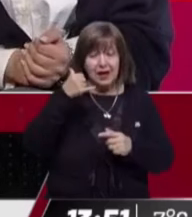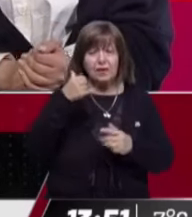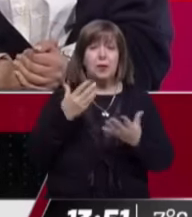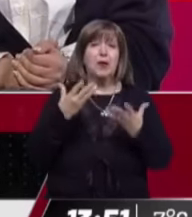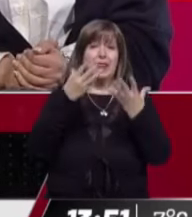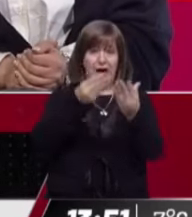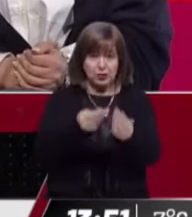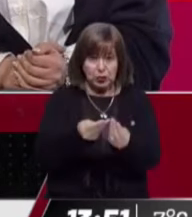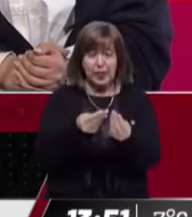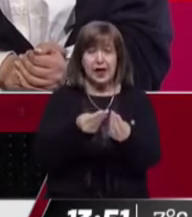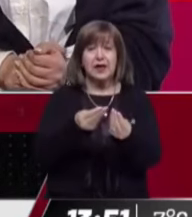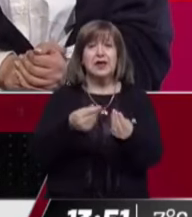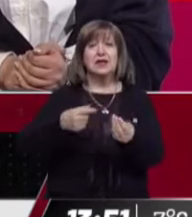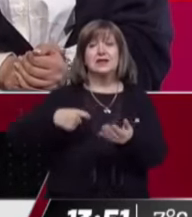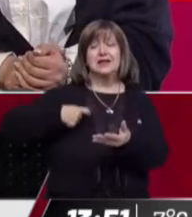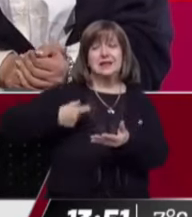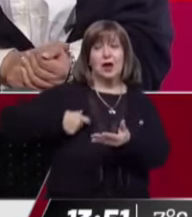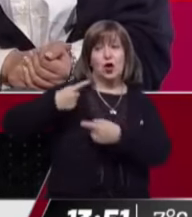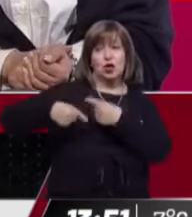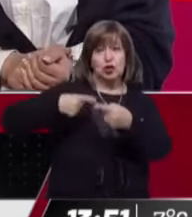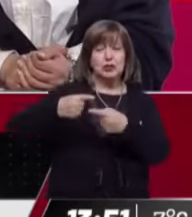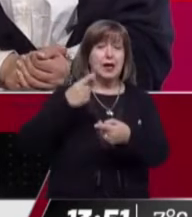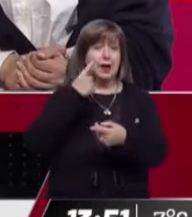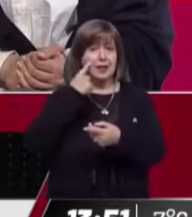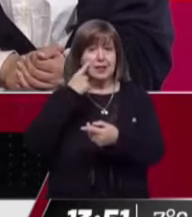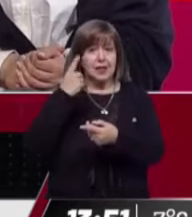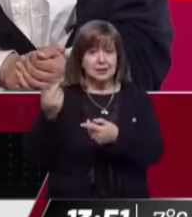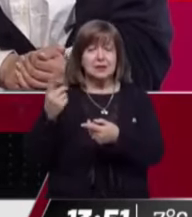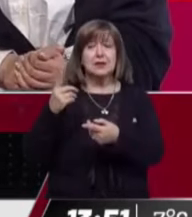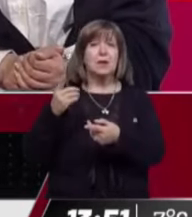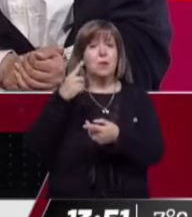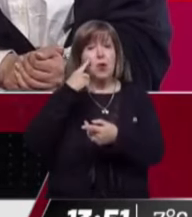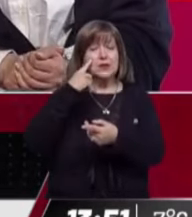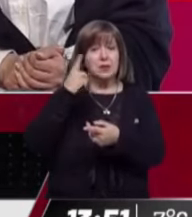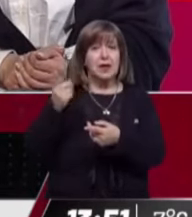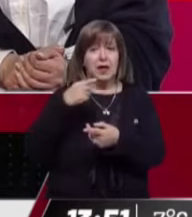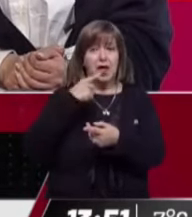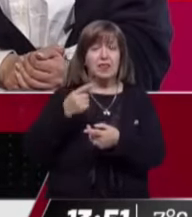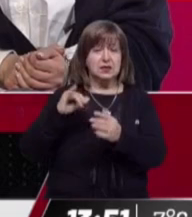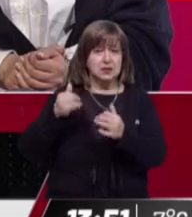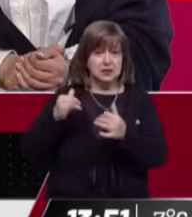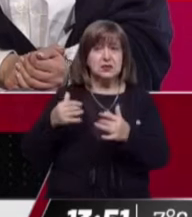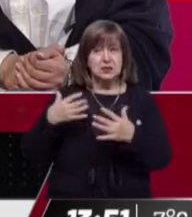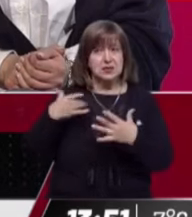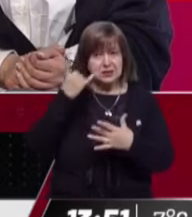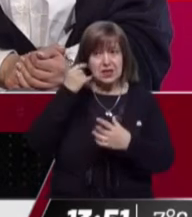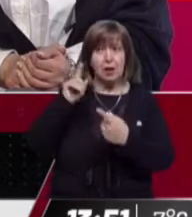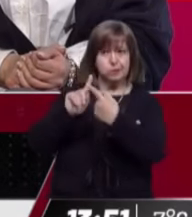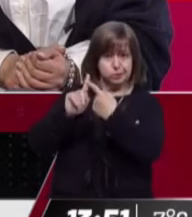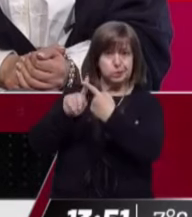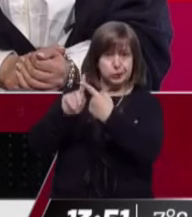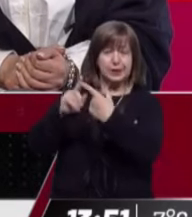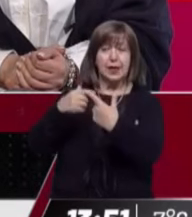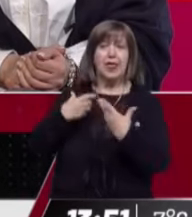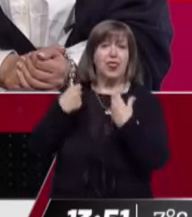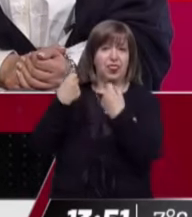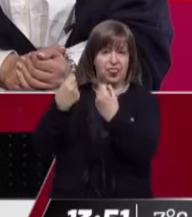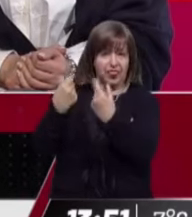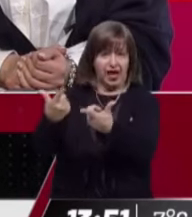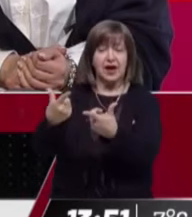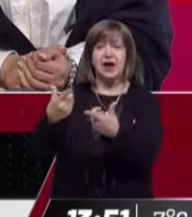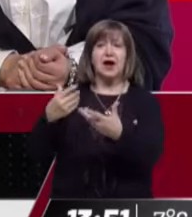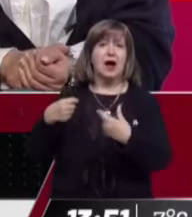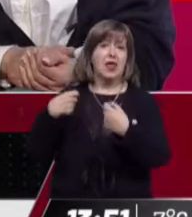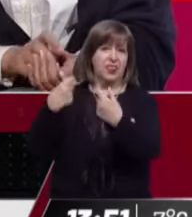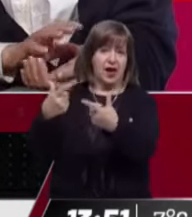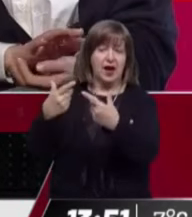ayuda. Desde el área de desarrollo social también nos contactamos con la gente del municipio y nos dijeron que ya habían comenzado con algunos